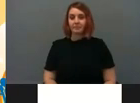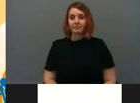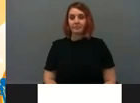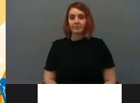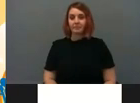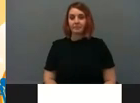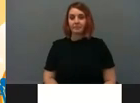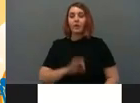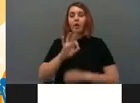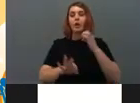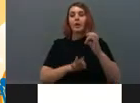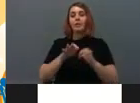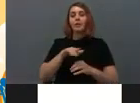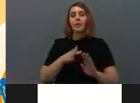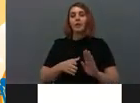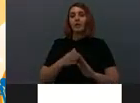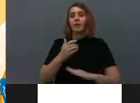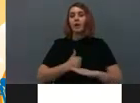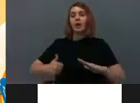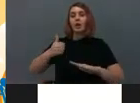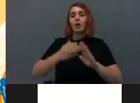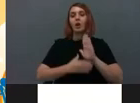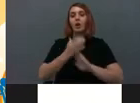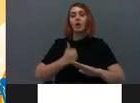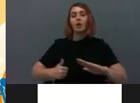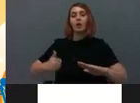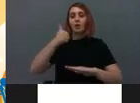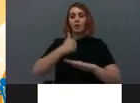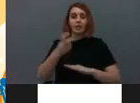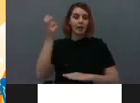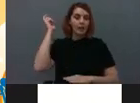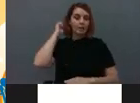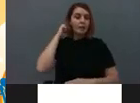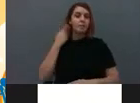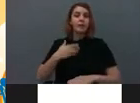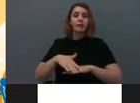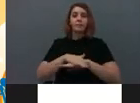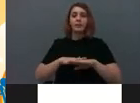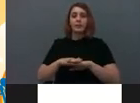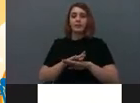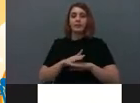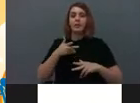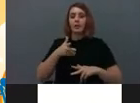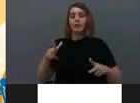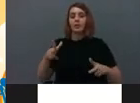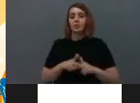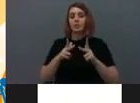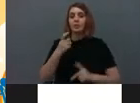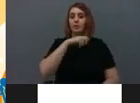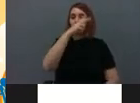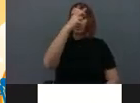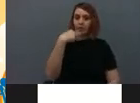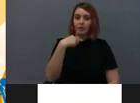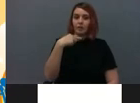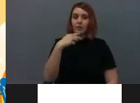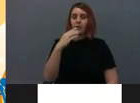Que organizamos desde la Confederación ASPACE y con el apoyo del Ministerio de Derechos Sociales, Agenda 2030, Fundación 11,